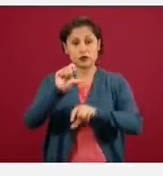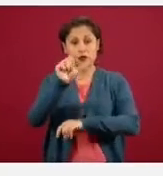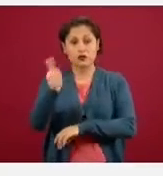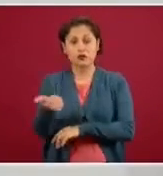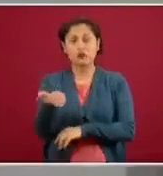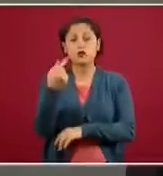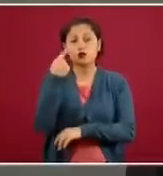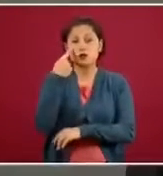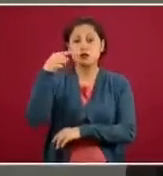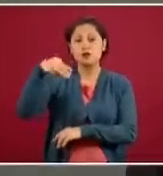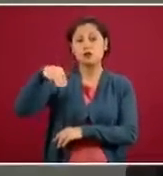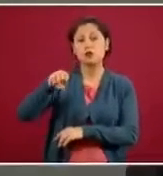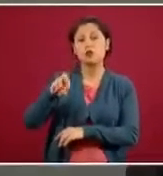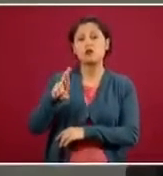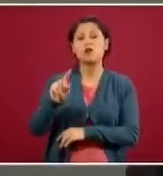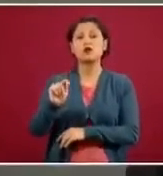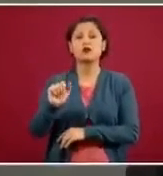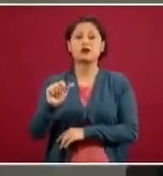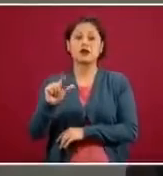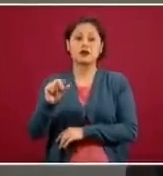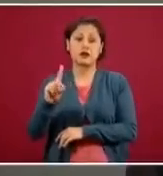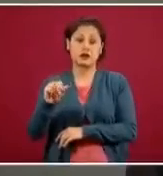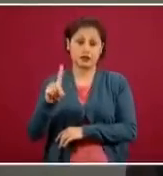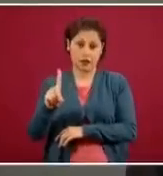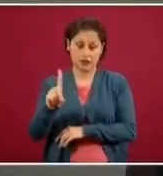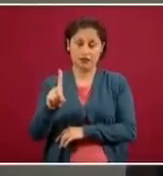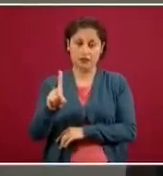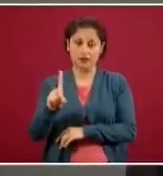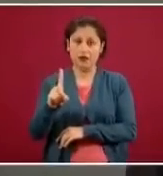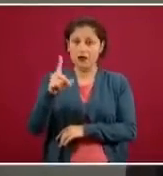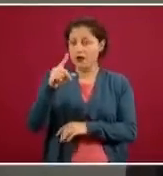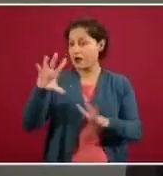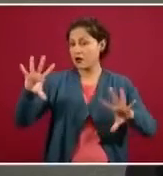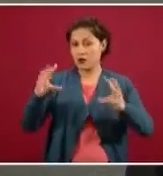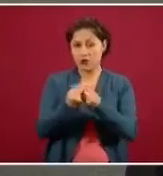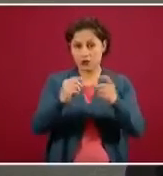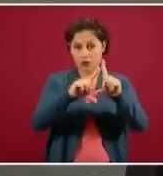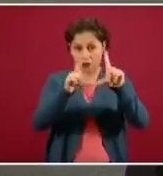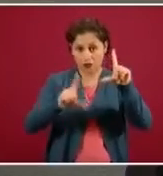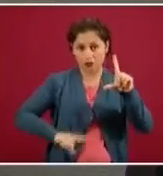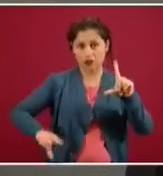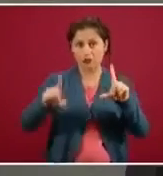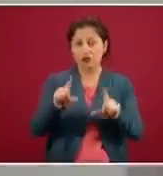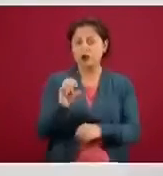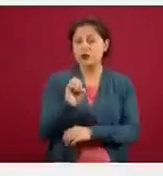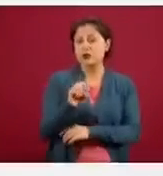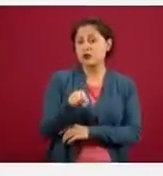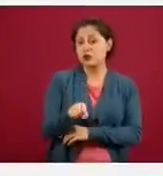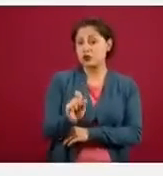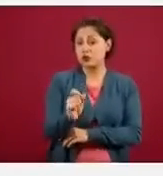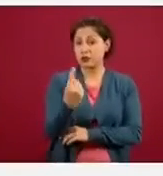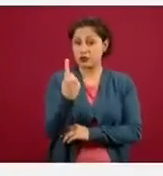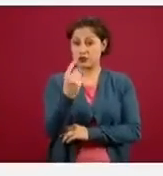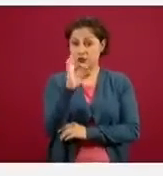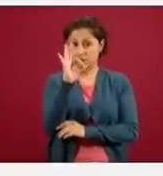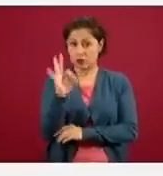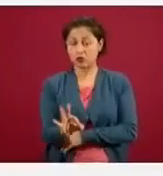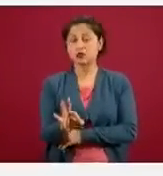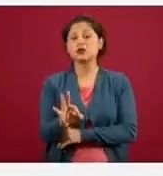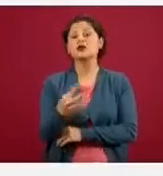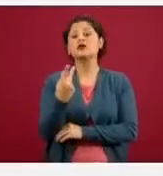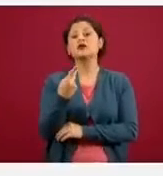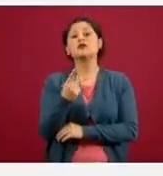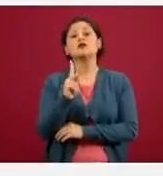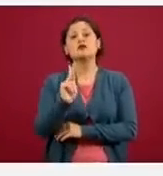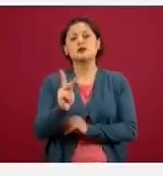la mortalidad. La mortalidad para el país es de 0,21, sin embargo puede iniciar